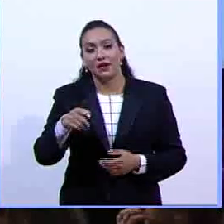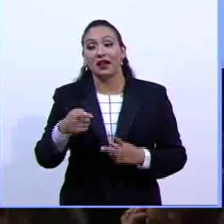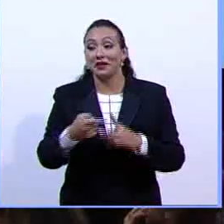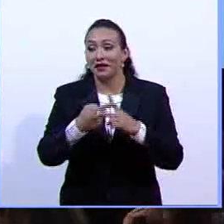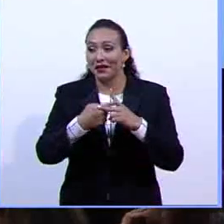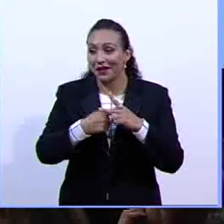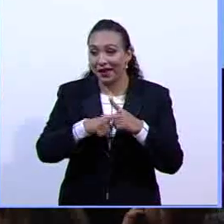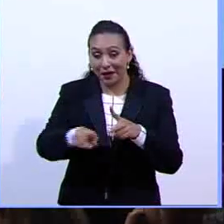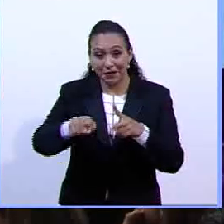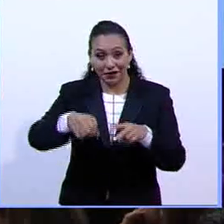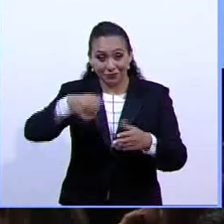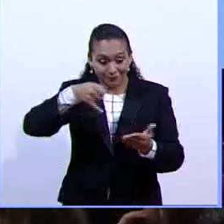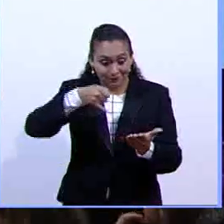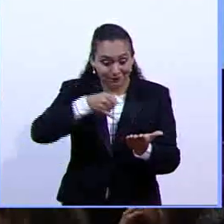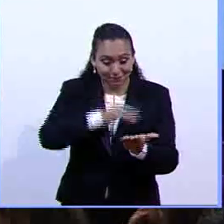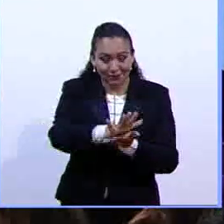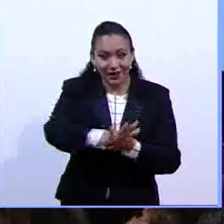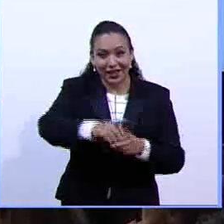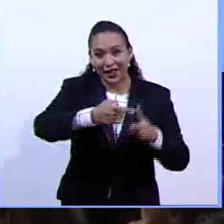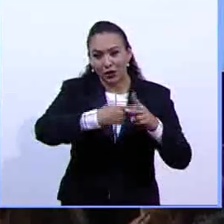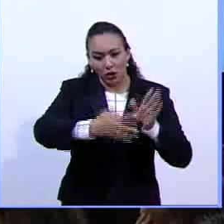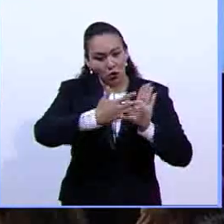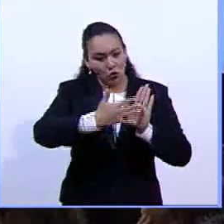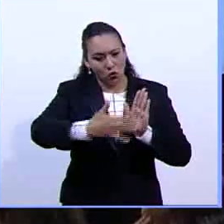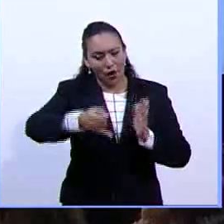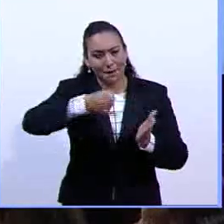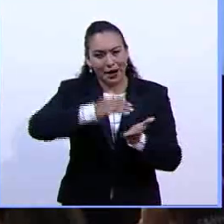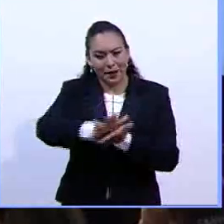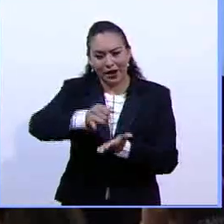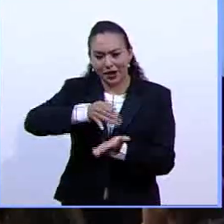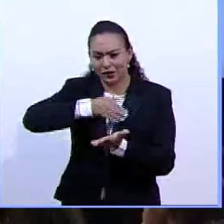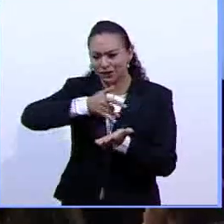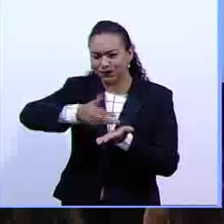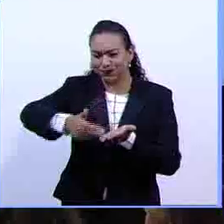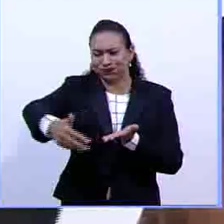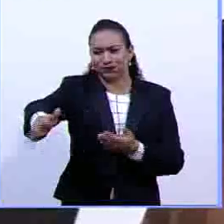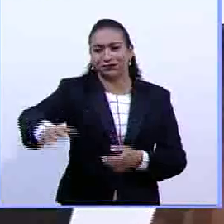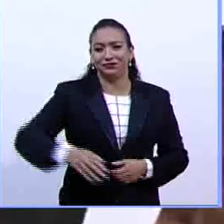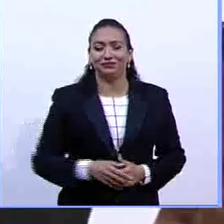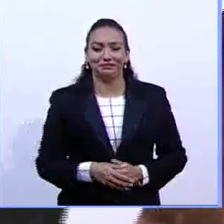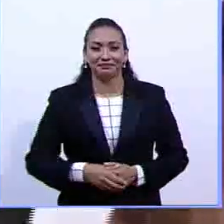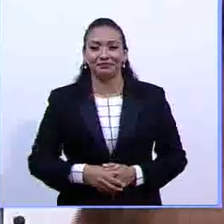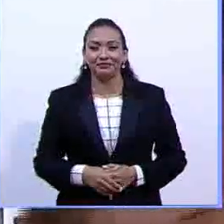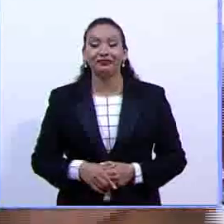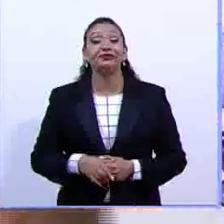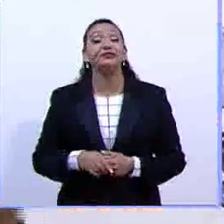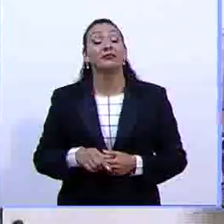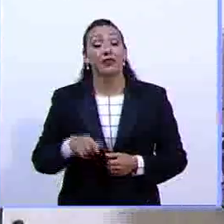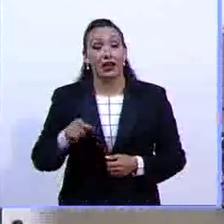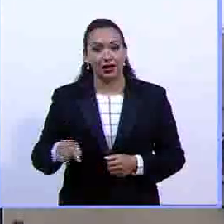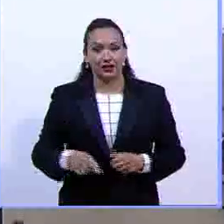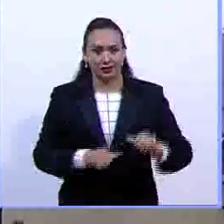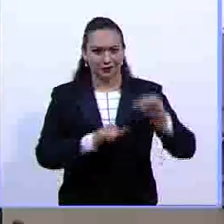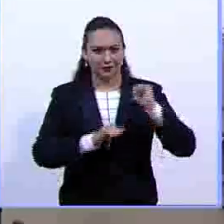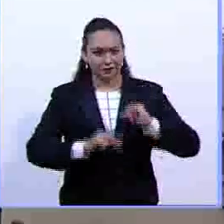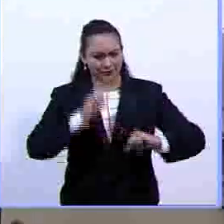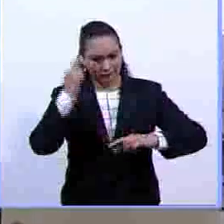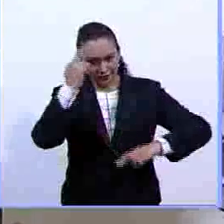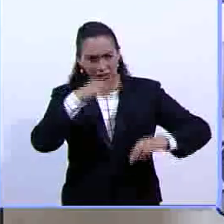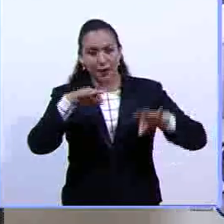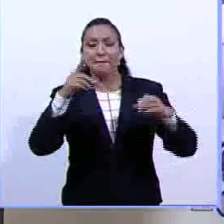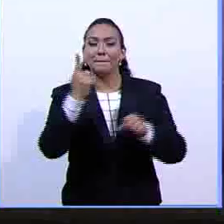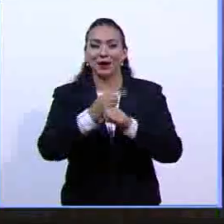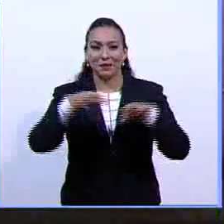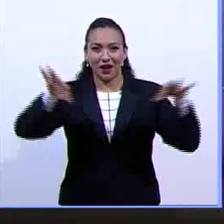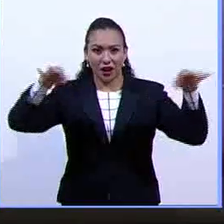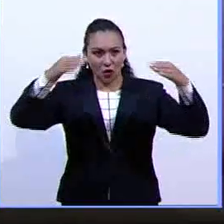la rotativa GOS que inició la impresión de estas boletas. Estas funcionarias revisaron el primer pliego y después